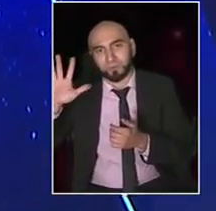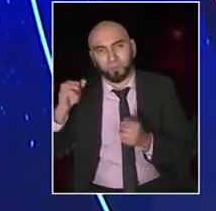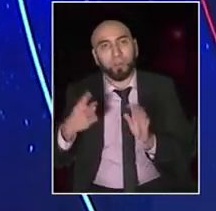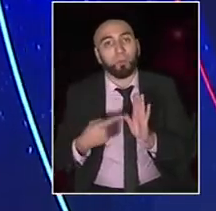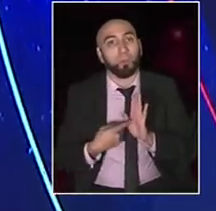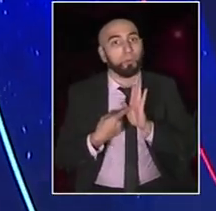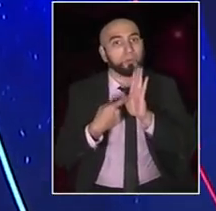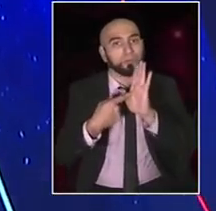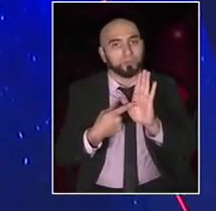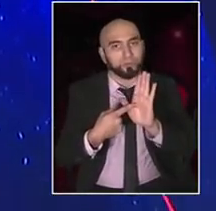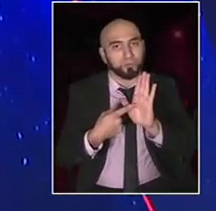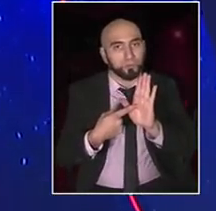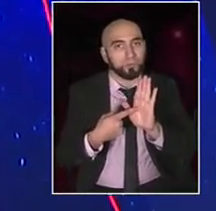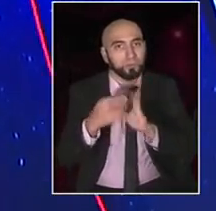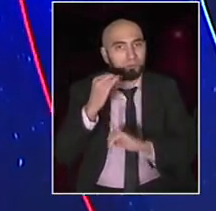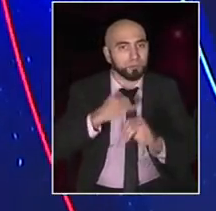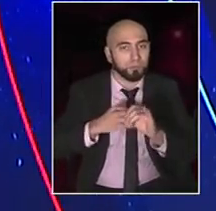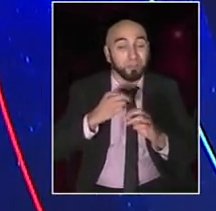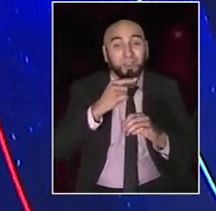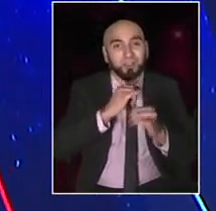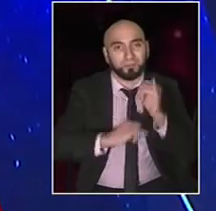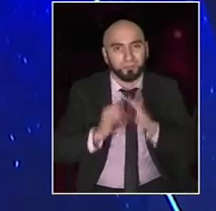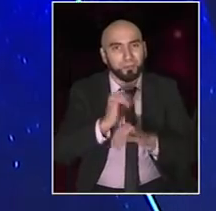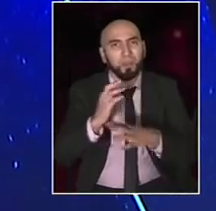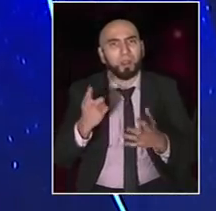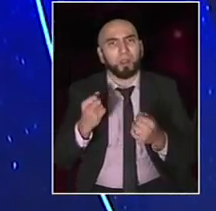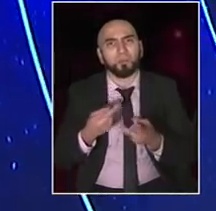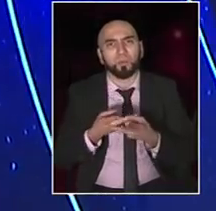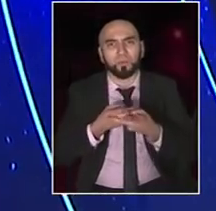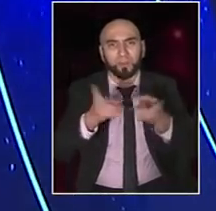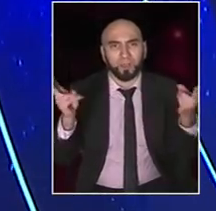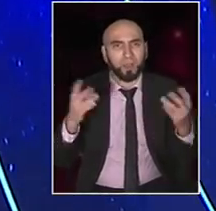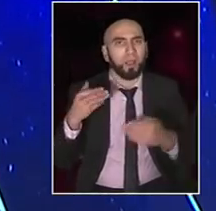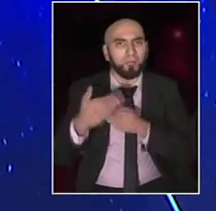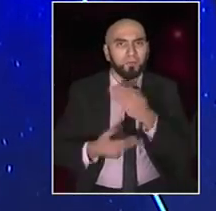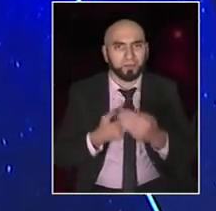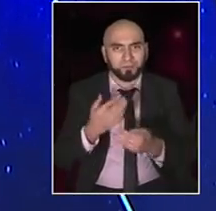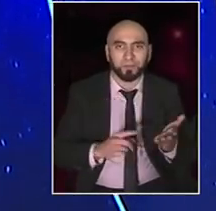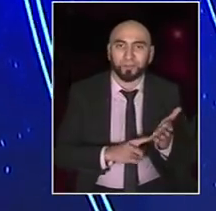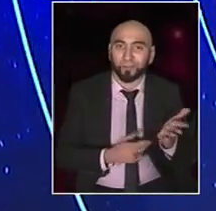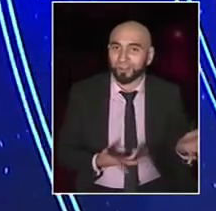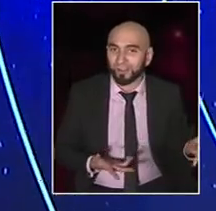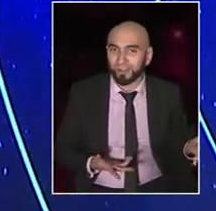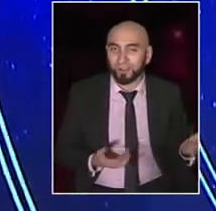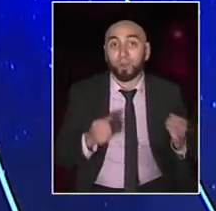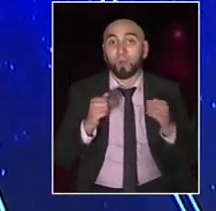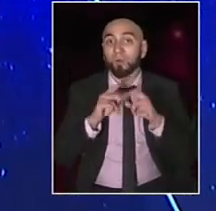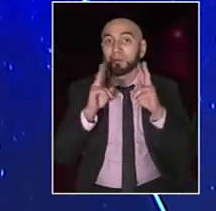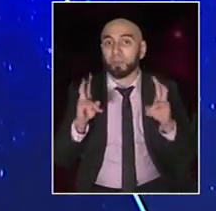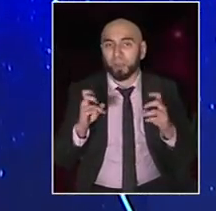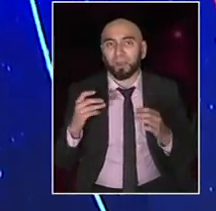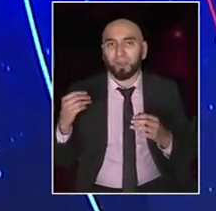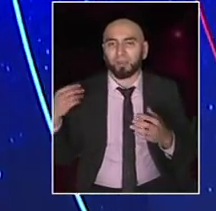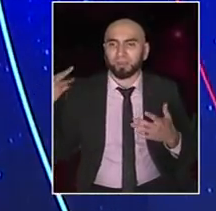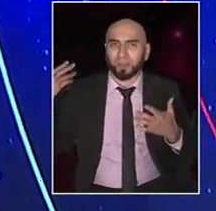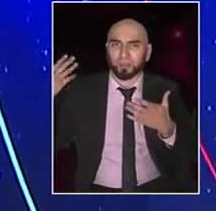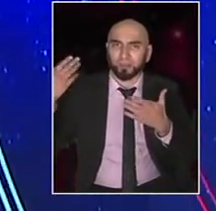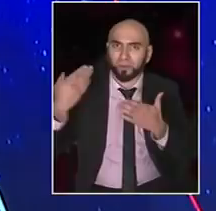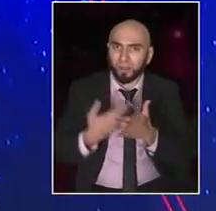para difundir en el público chileno los últimos avances científicos y tecnológicos. Una trayectoria de acciones y